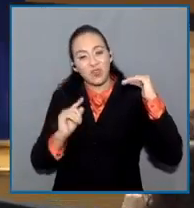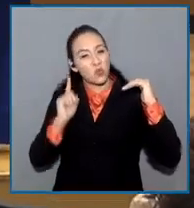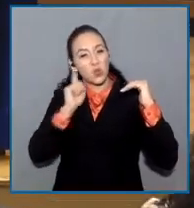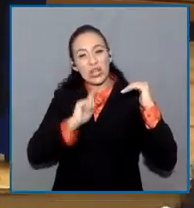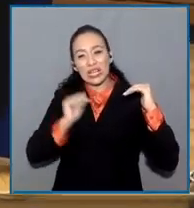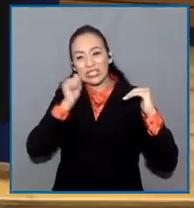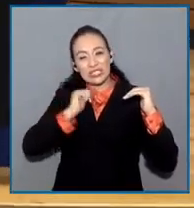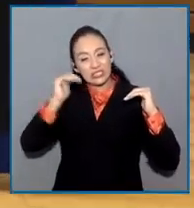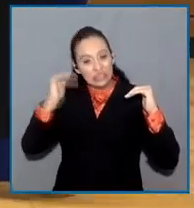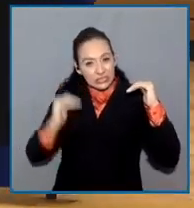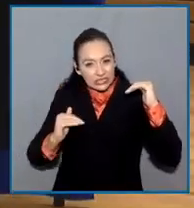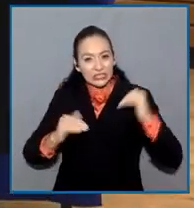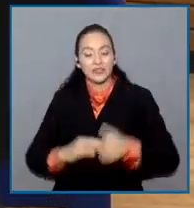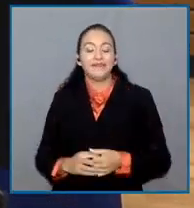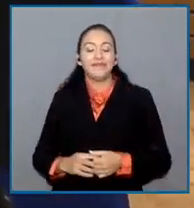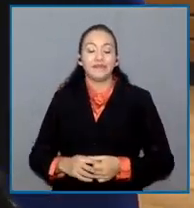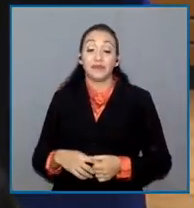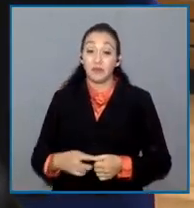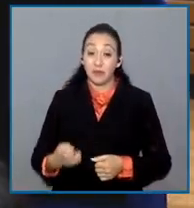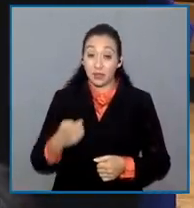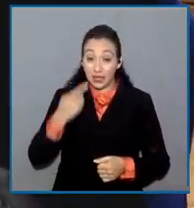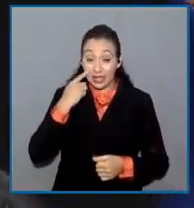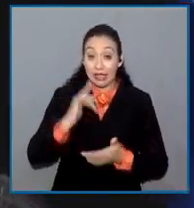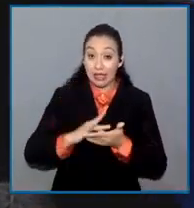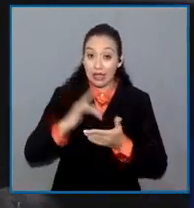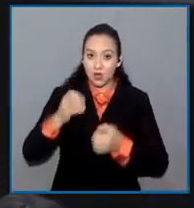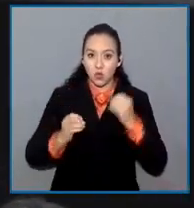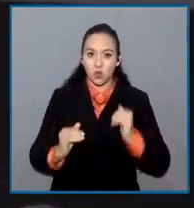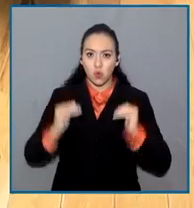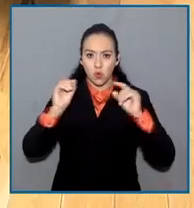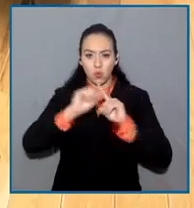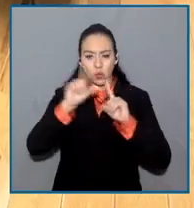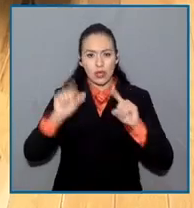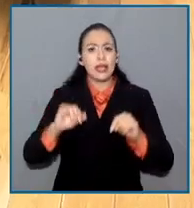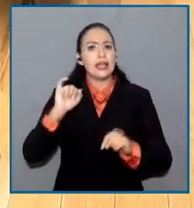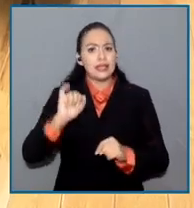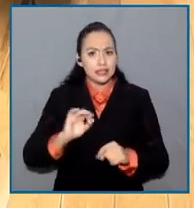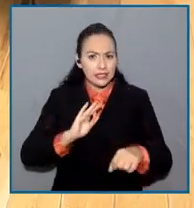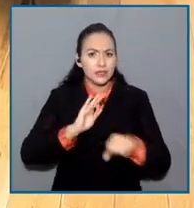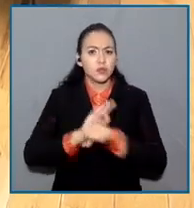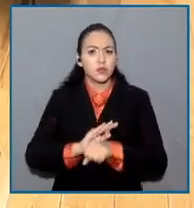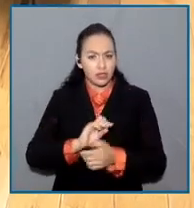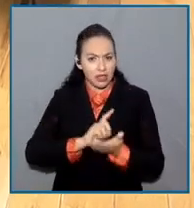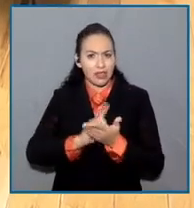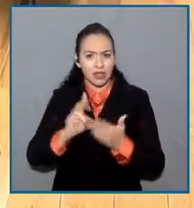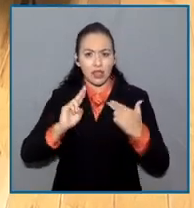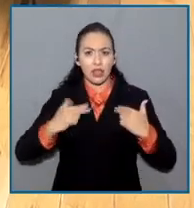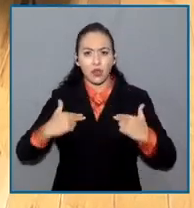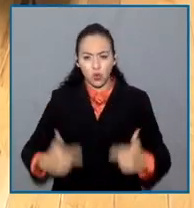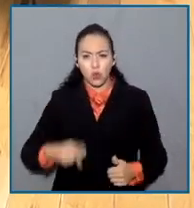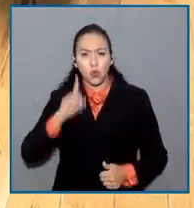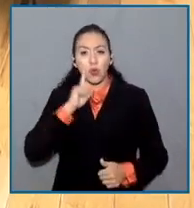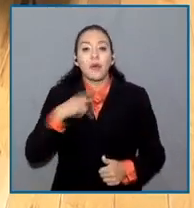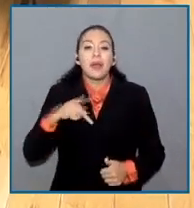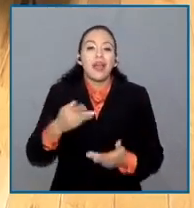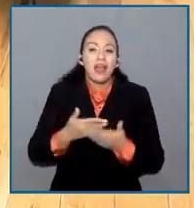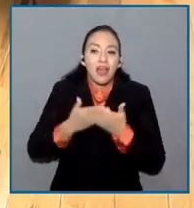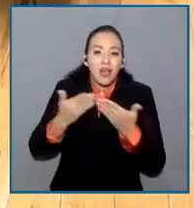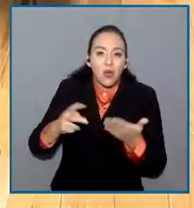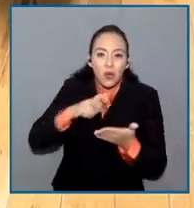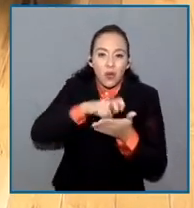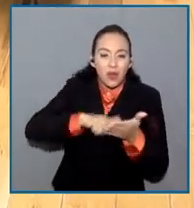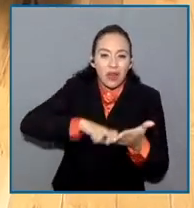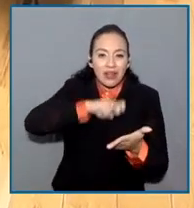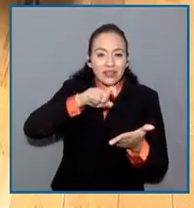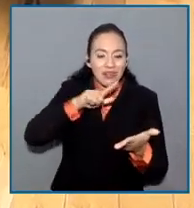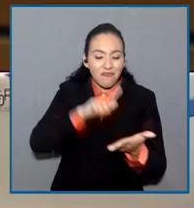igualdad empieza en el ámbito privado. Indicó que la ONU reconoció el cuidado como derecho humano y que identificar un trato diferenciado